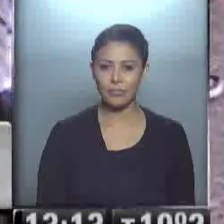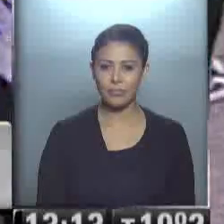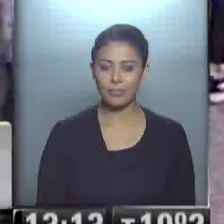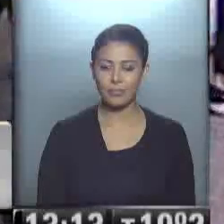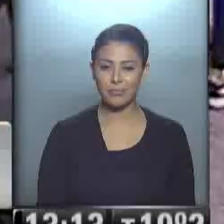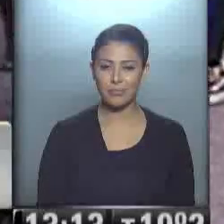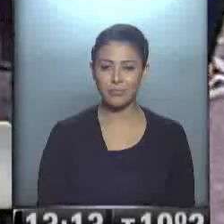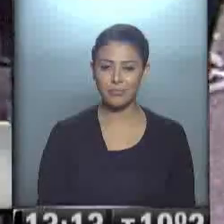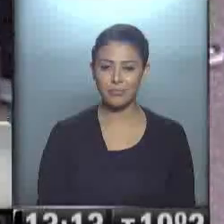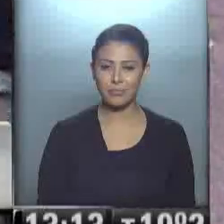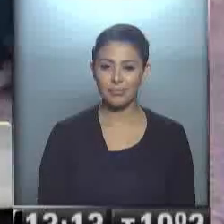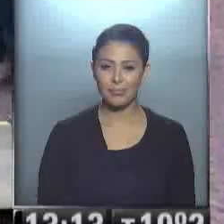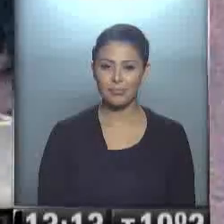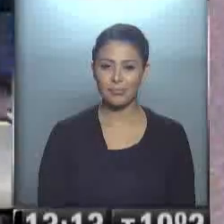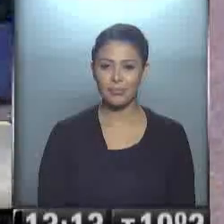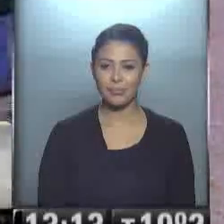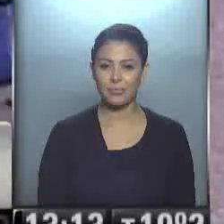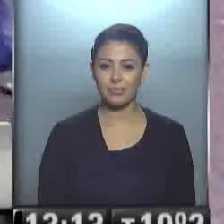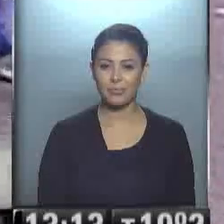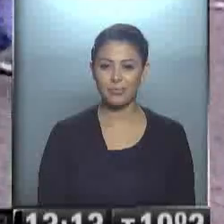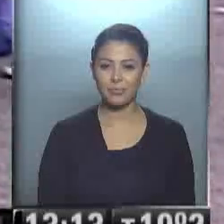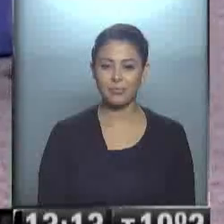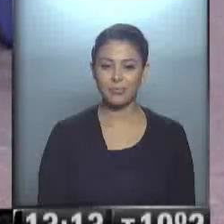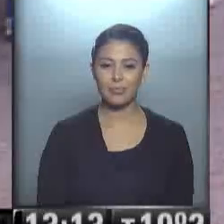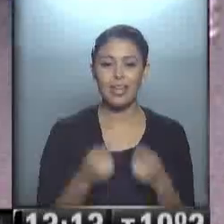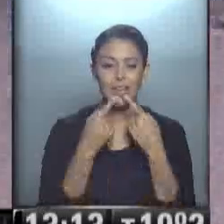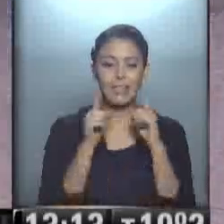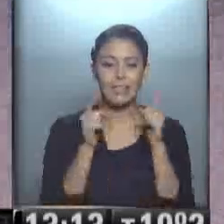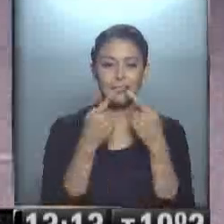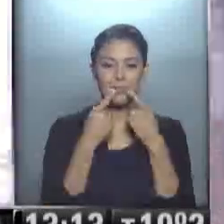Maybe they have to take the films, I know how it goes.